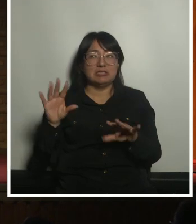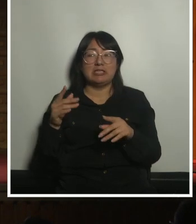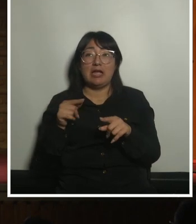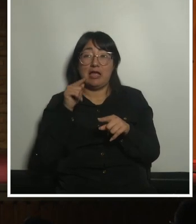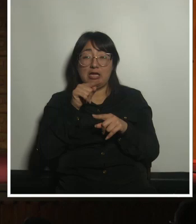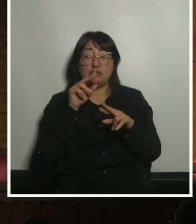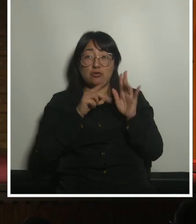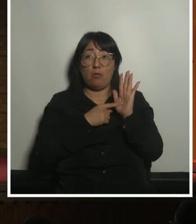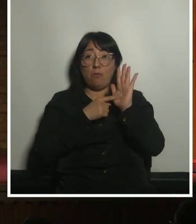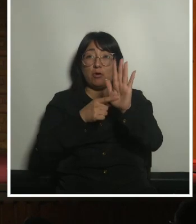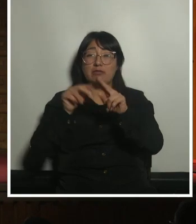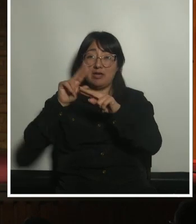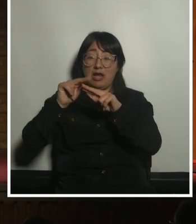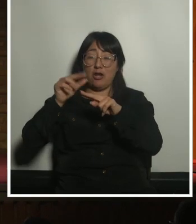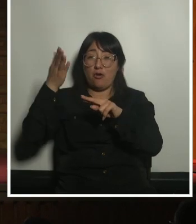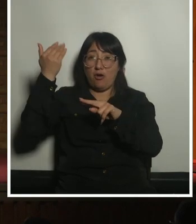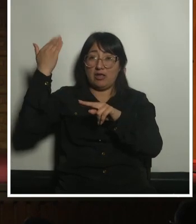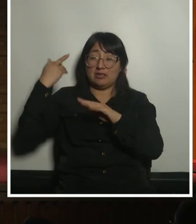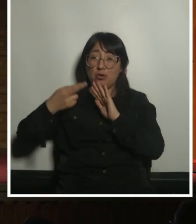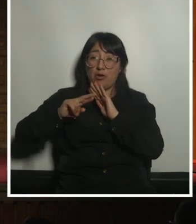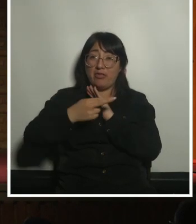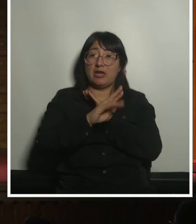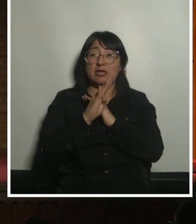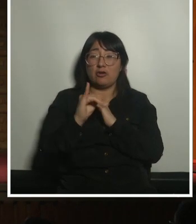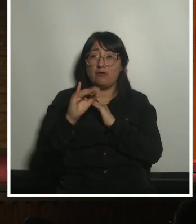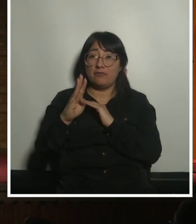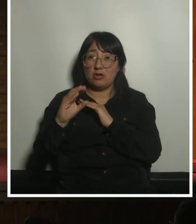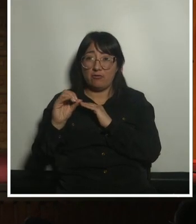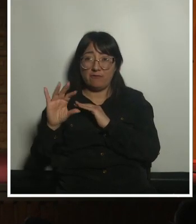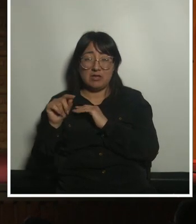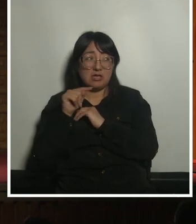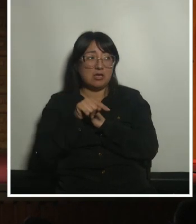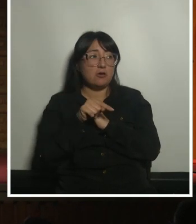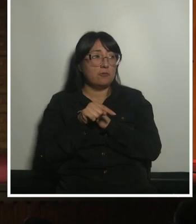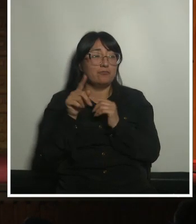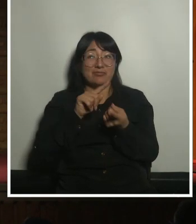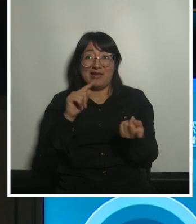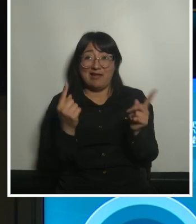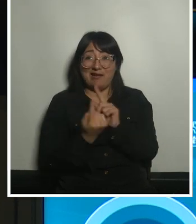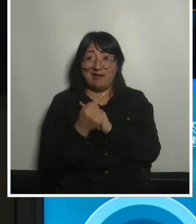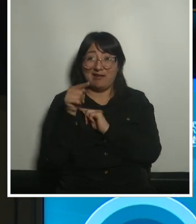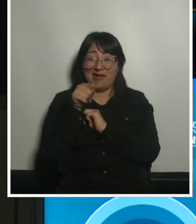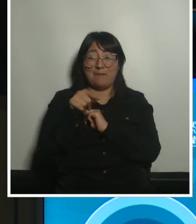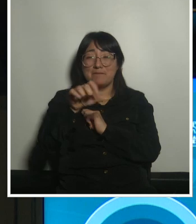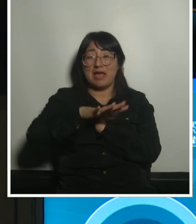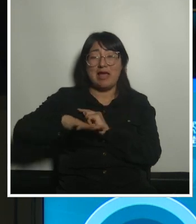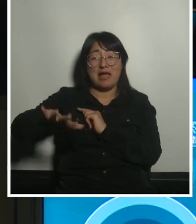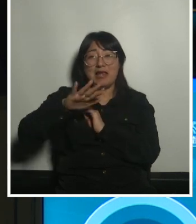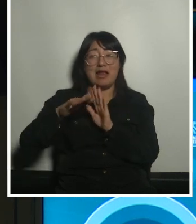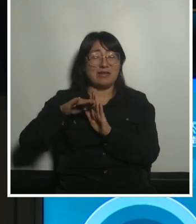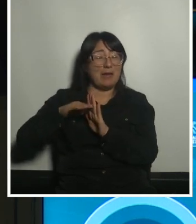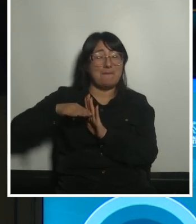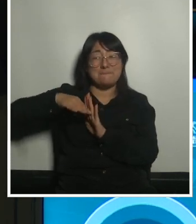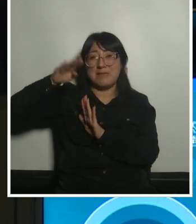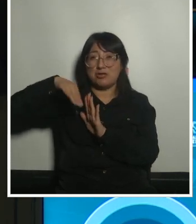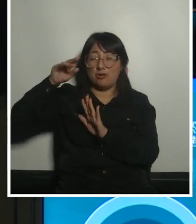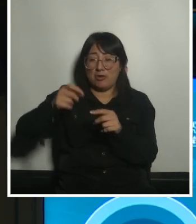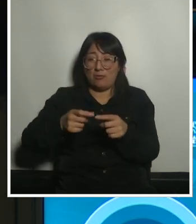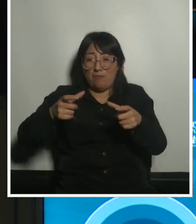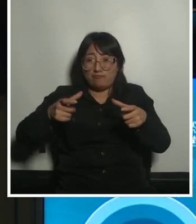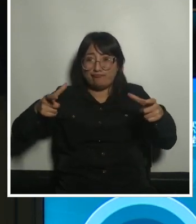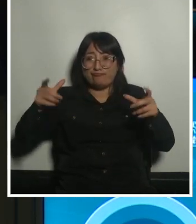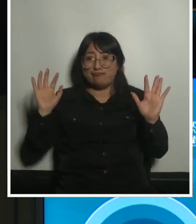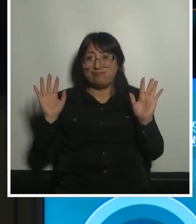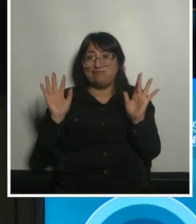antiguos paleocanales del río Biobío, cuando era delta, se activan. Es una de las áreas con mayor intensificación de la